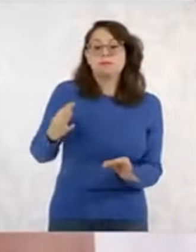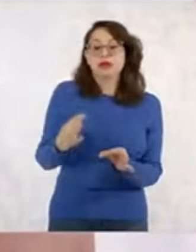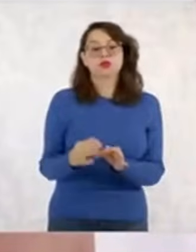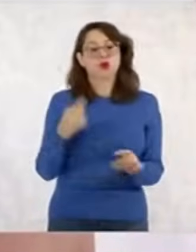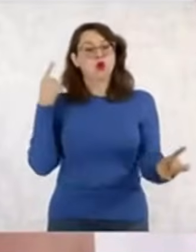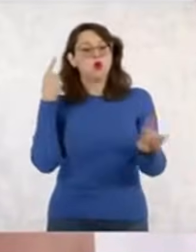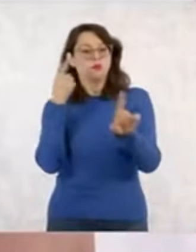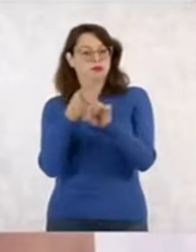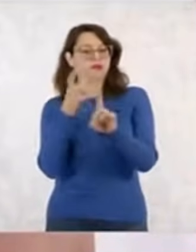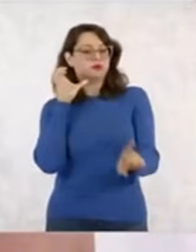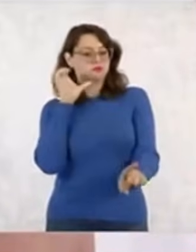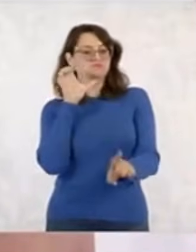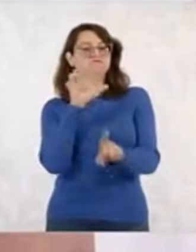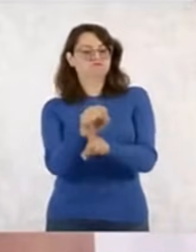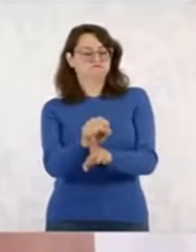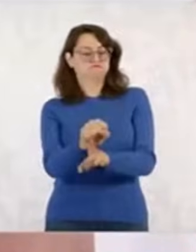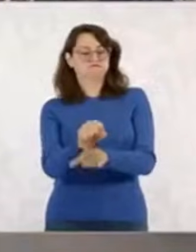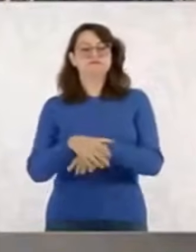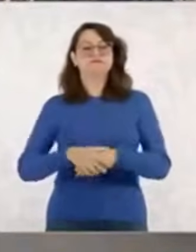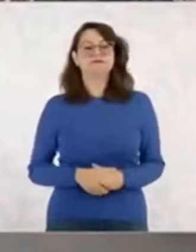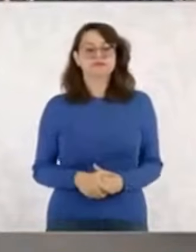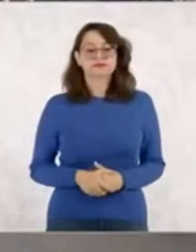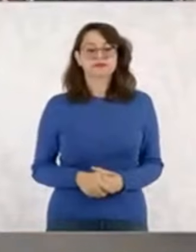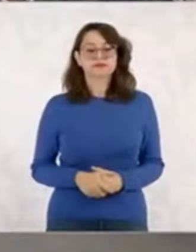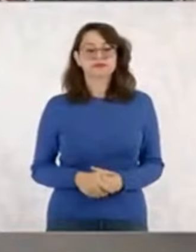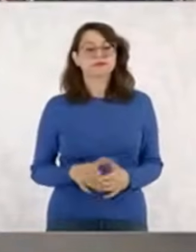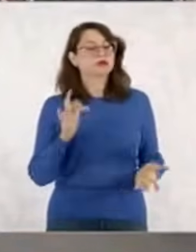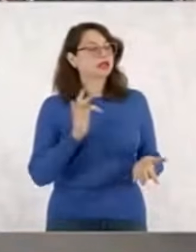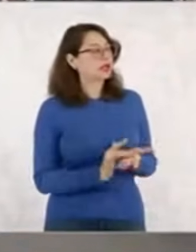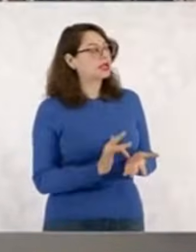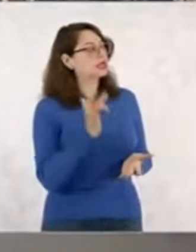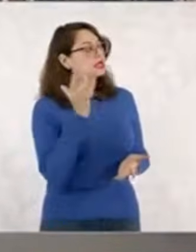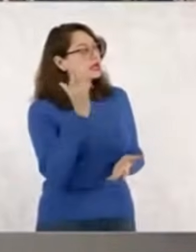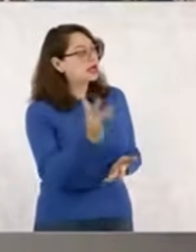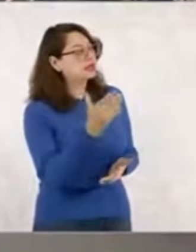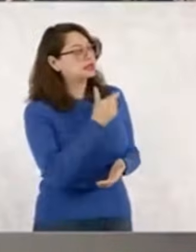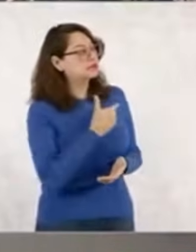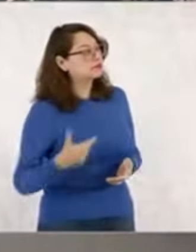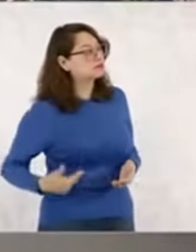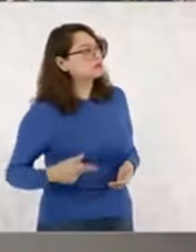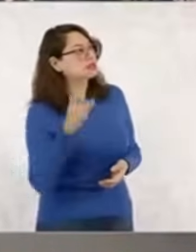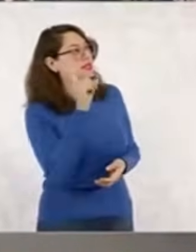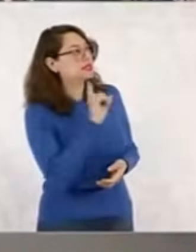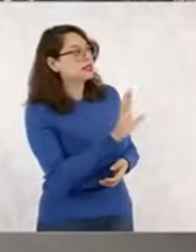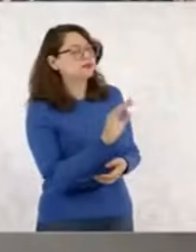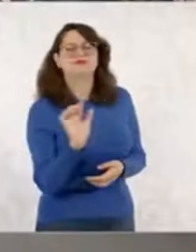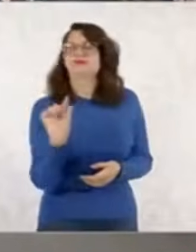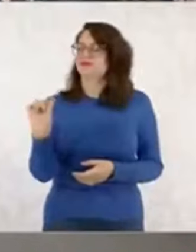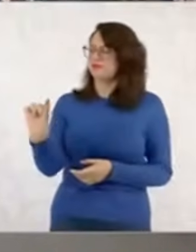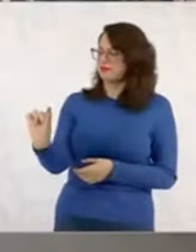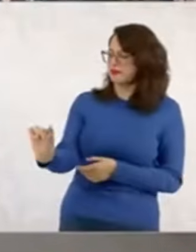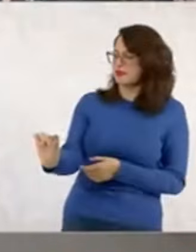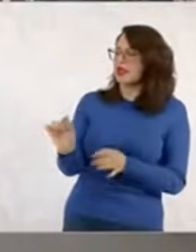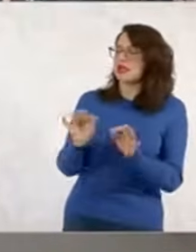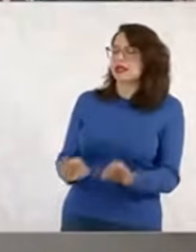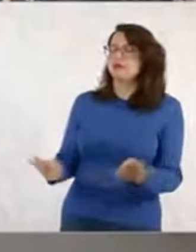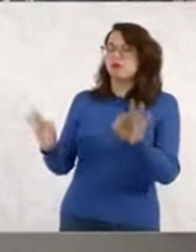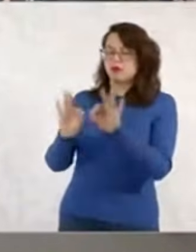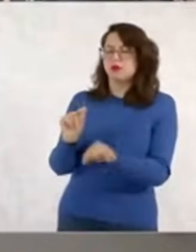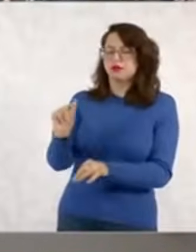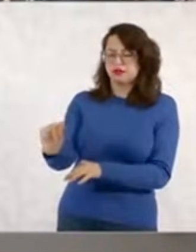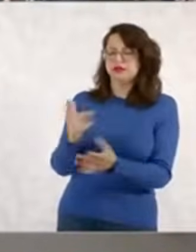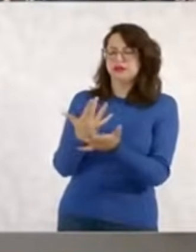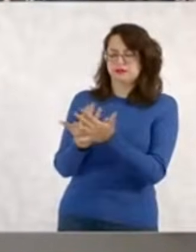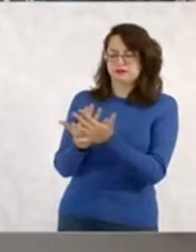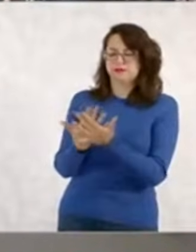que se estableció de arranque de gobierno. Gracias, Presidenta. Sí es importante que sepan, no es un trabajo sencillo el que hizo